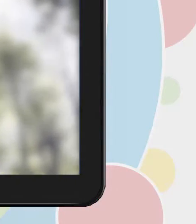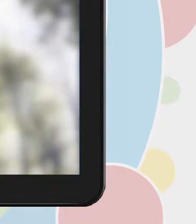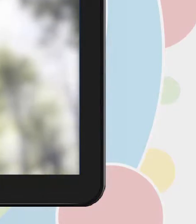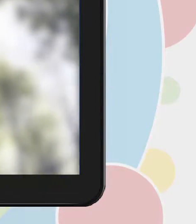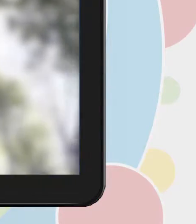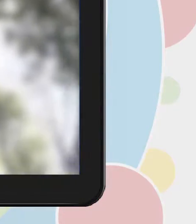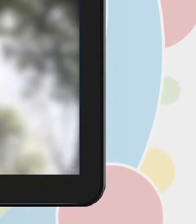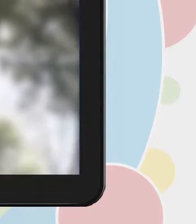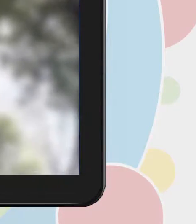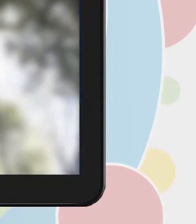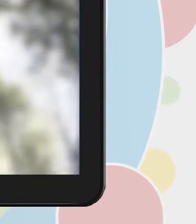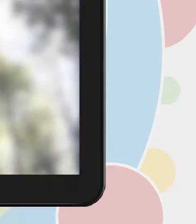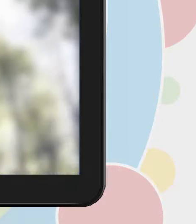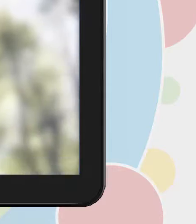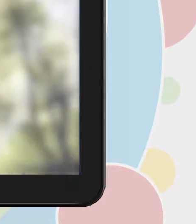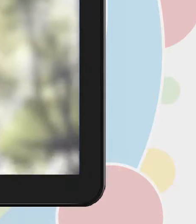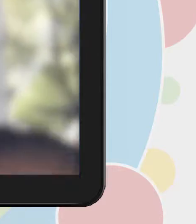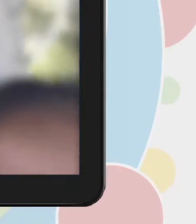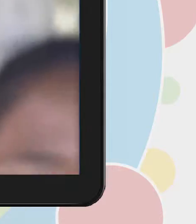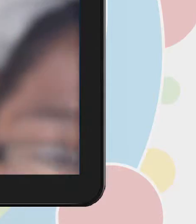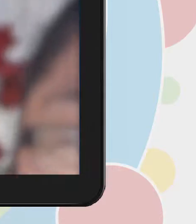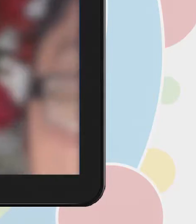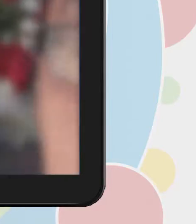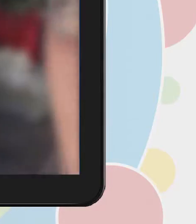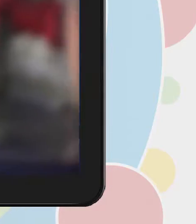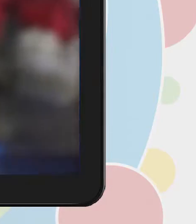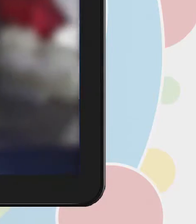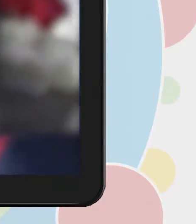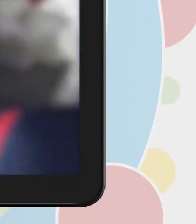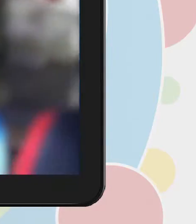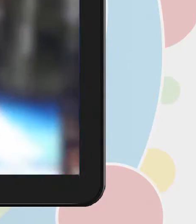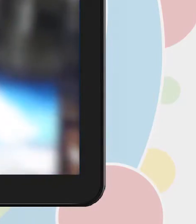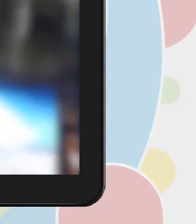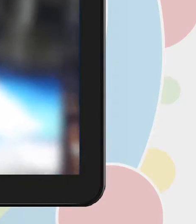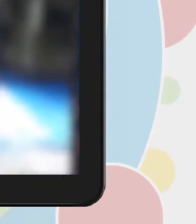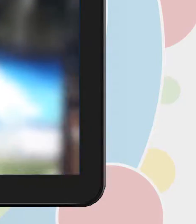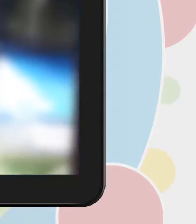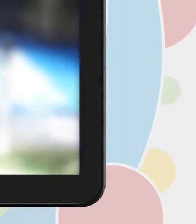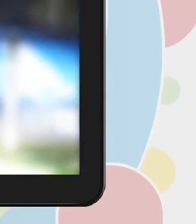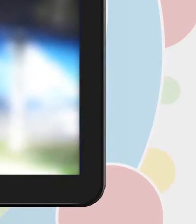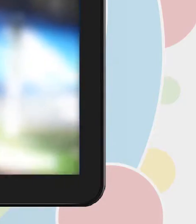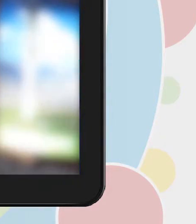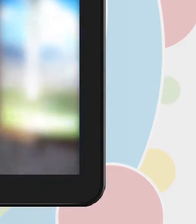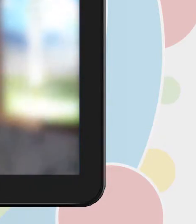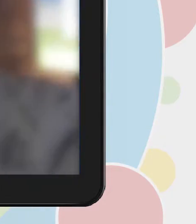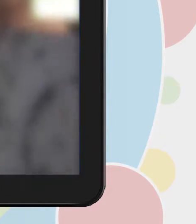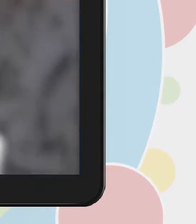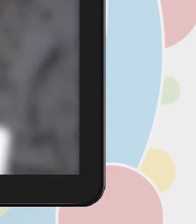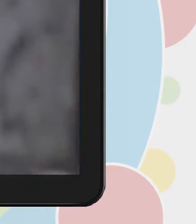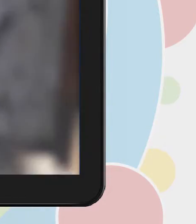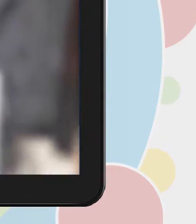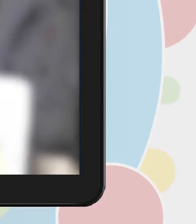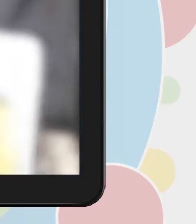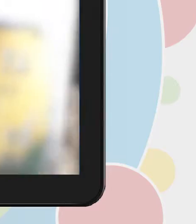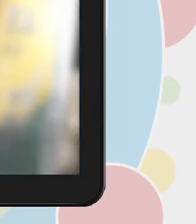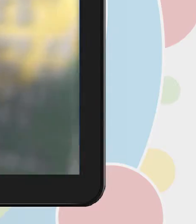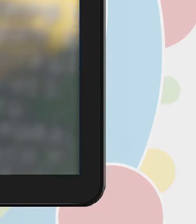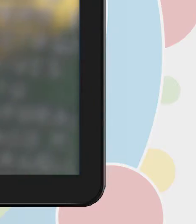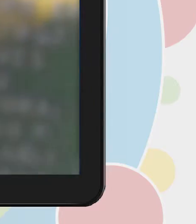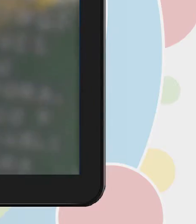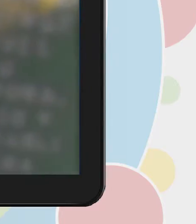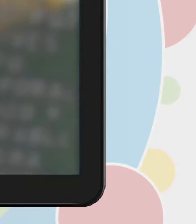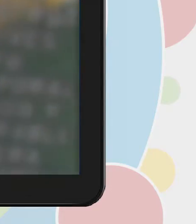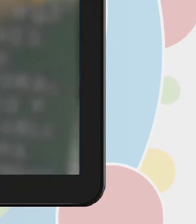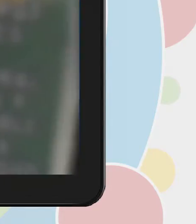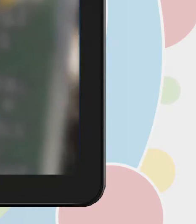Paz. Y el día de hoy vamos a visitar a uno de los notables, que es el señor Carlos Palenque Avilés.